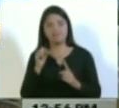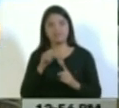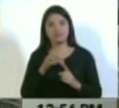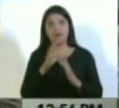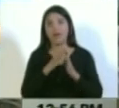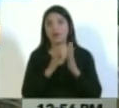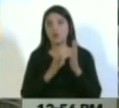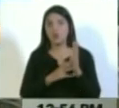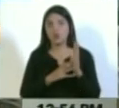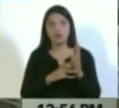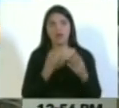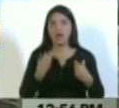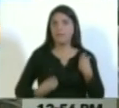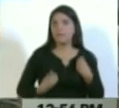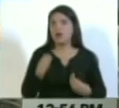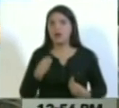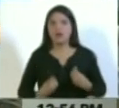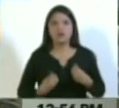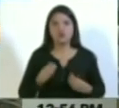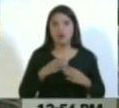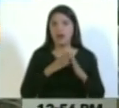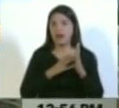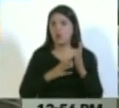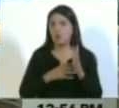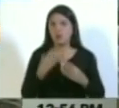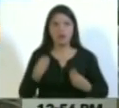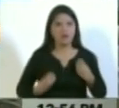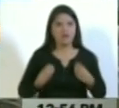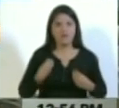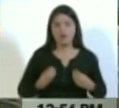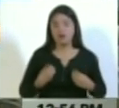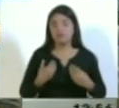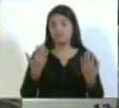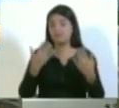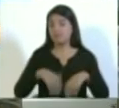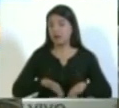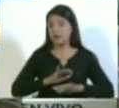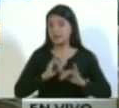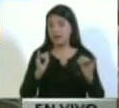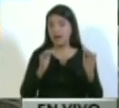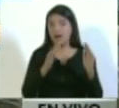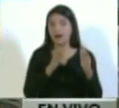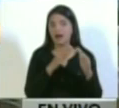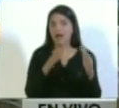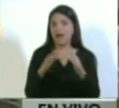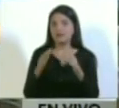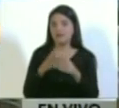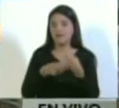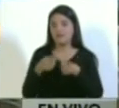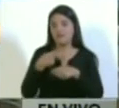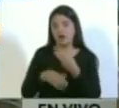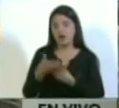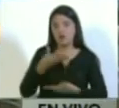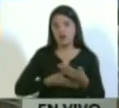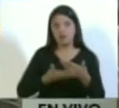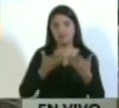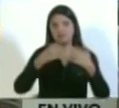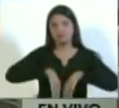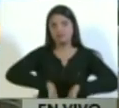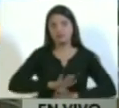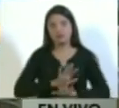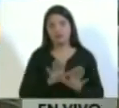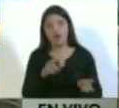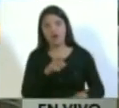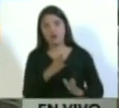Cúcuta, hay una desesperación en Cúcuta, han quebrado una serie de casas de cambio en una forma vertiginosa en